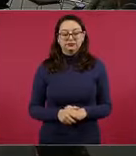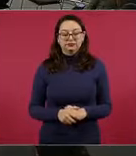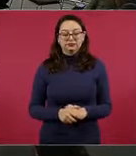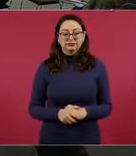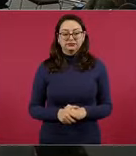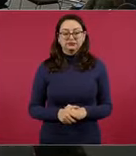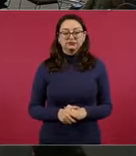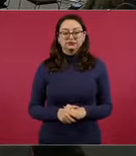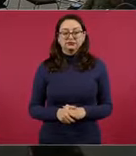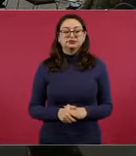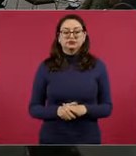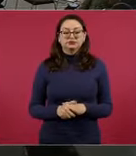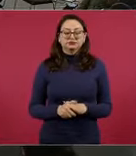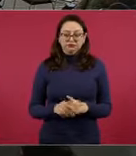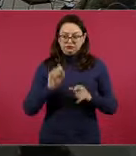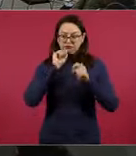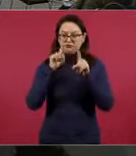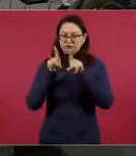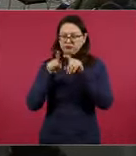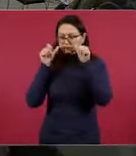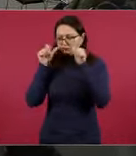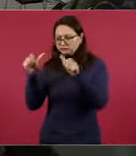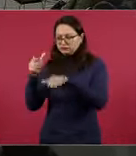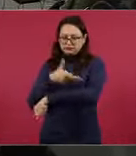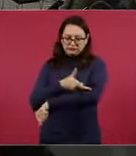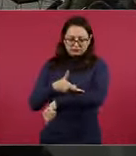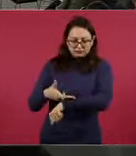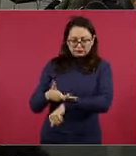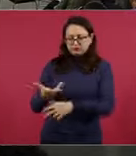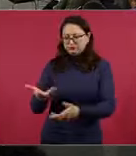los familiares, los hijos, Beatriz,